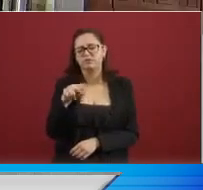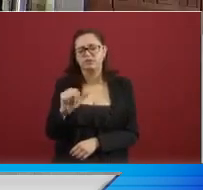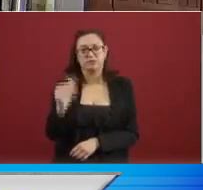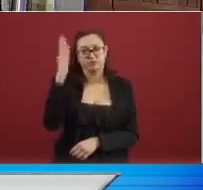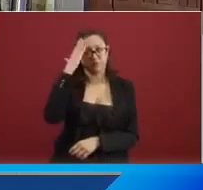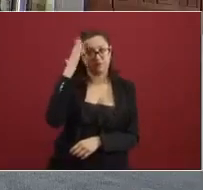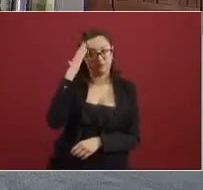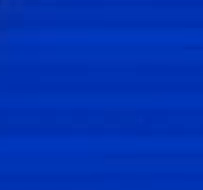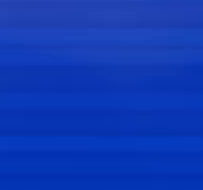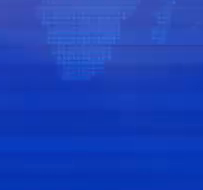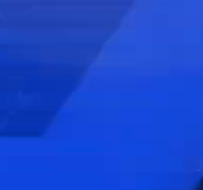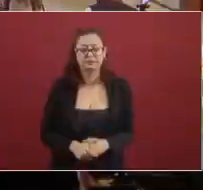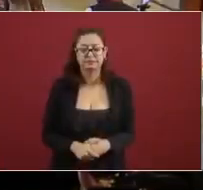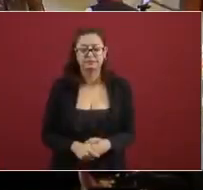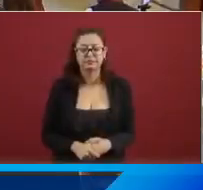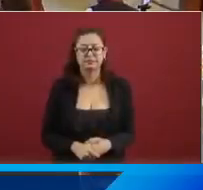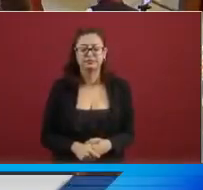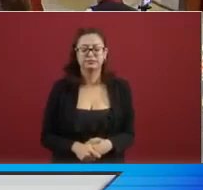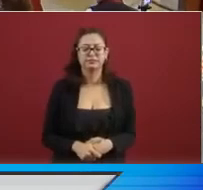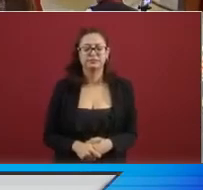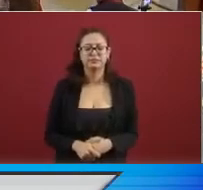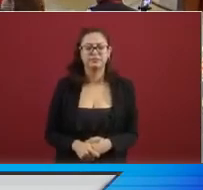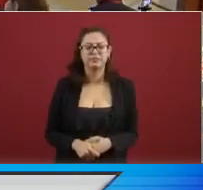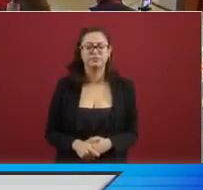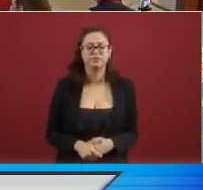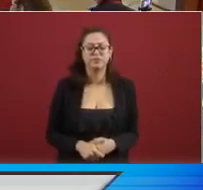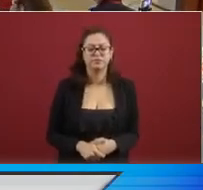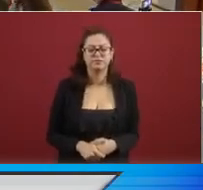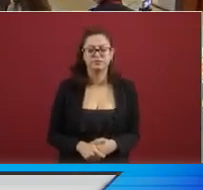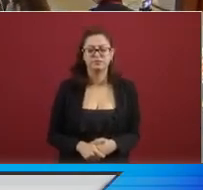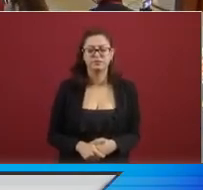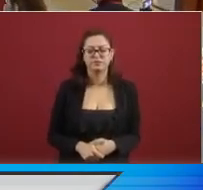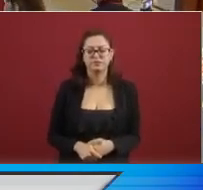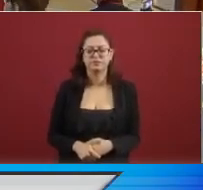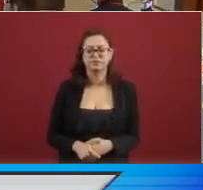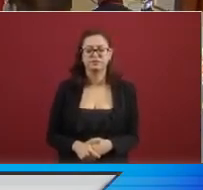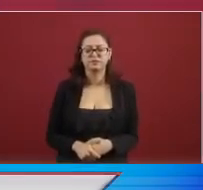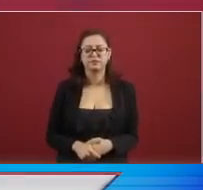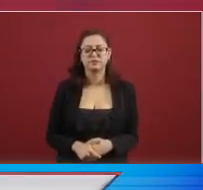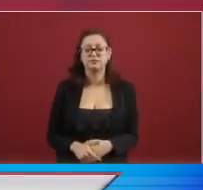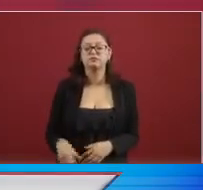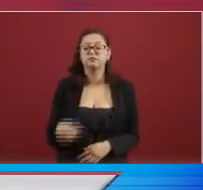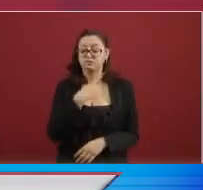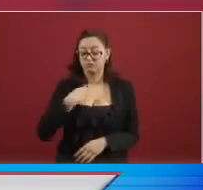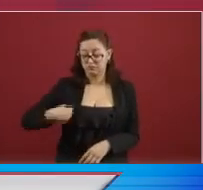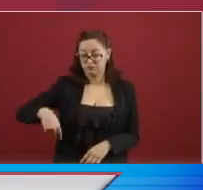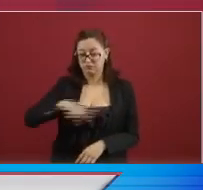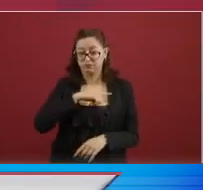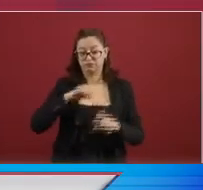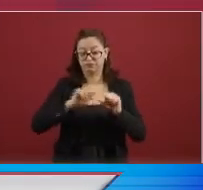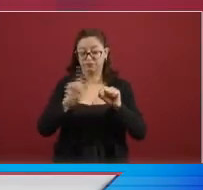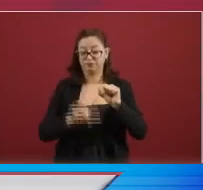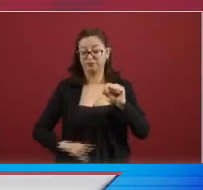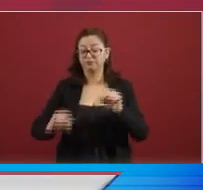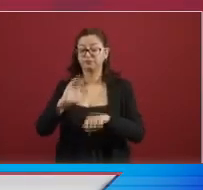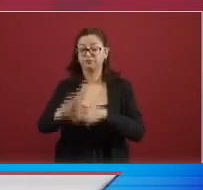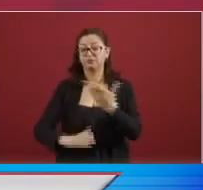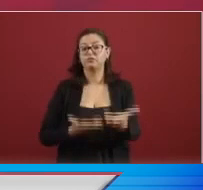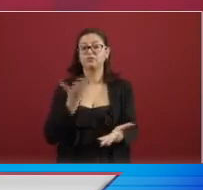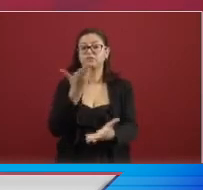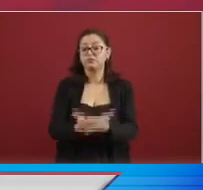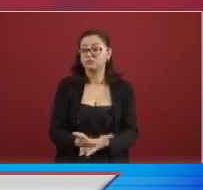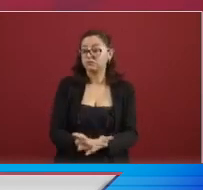con el gobierno local. Conflicto en Venezuela. Que las partes se sienten a